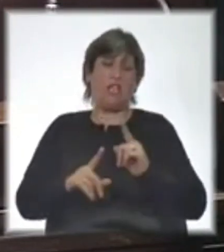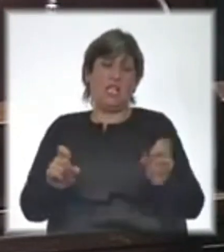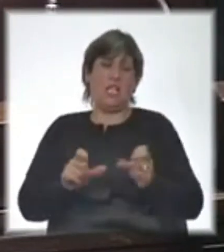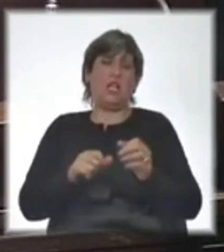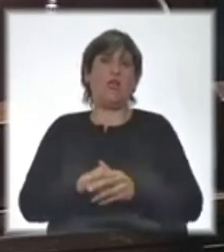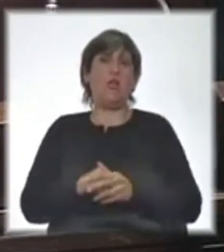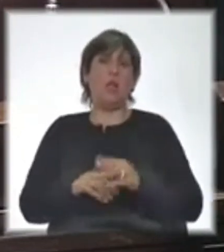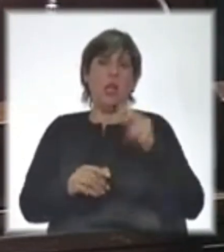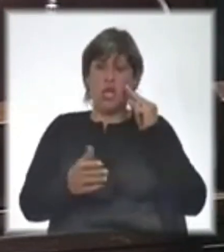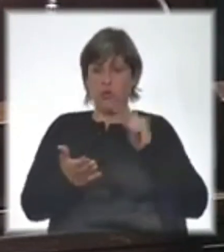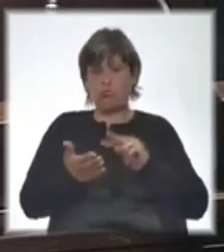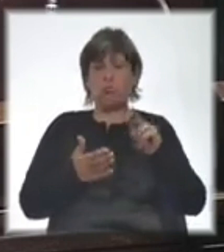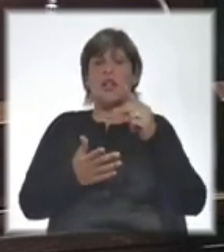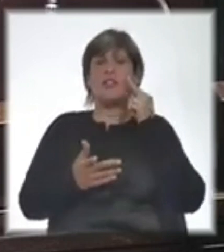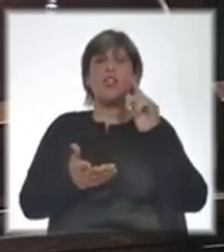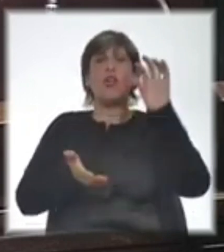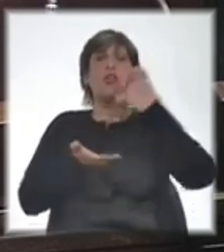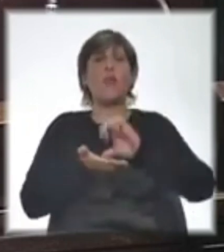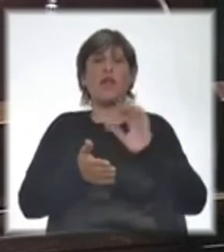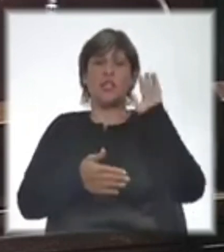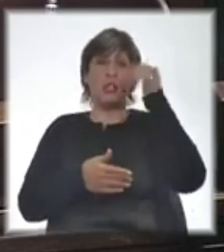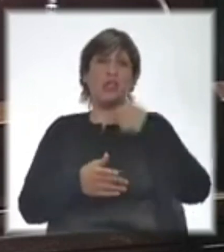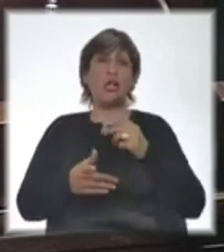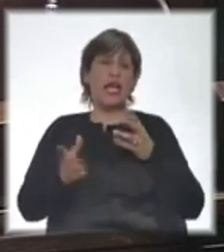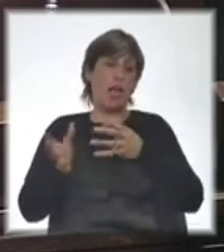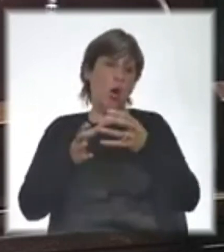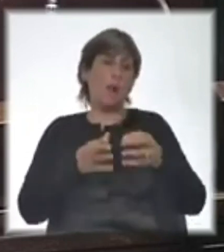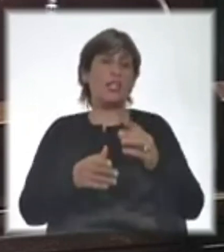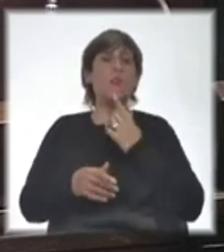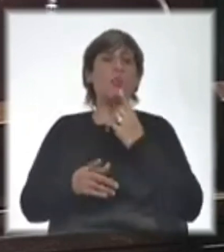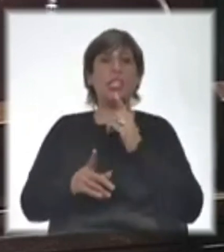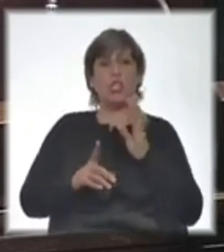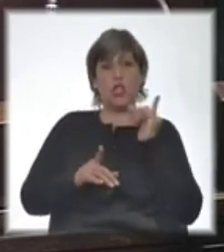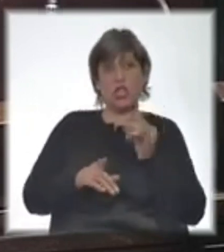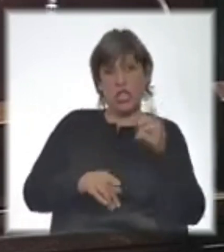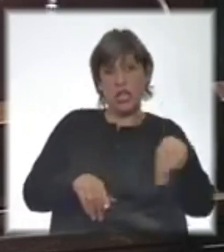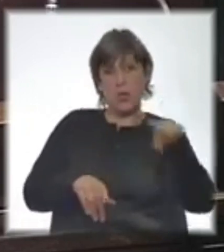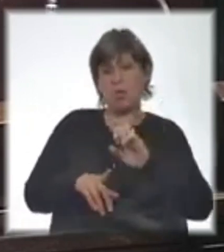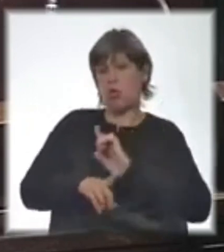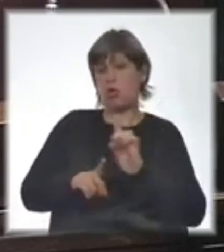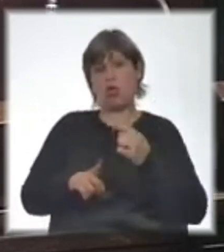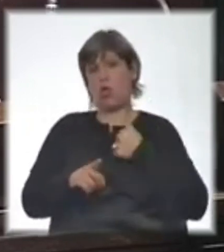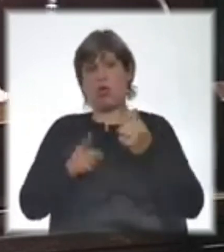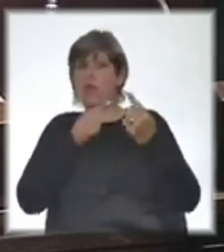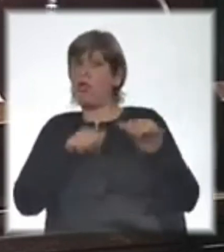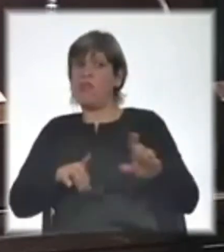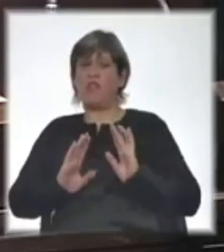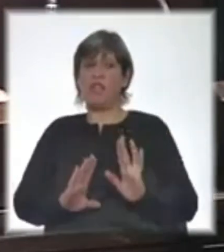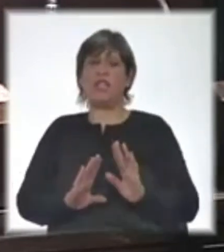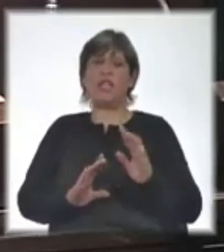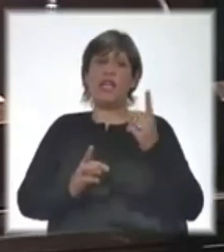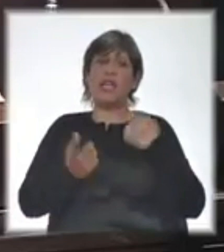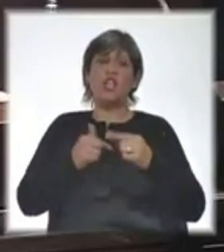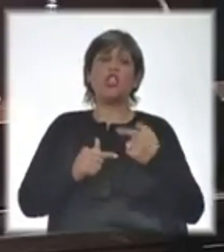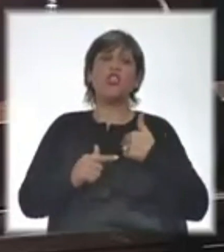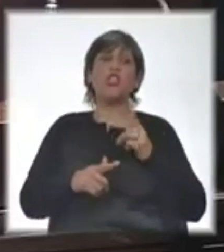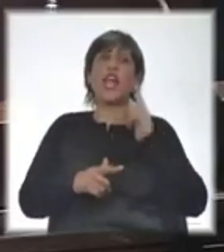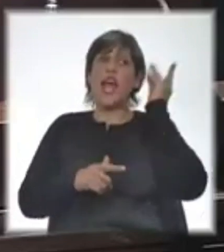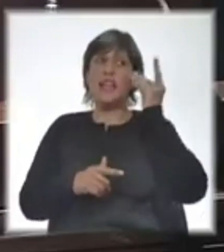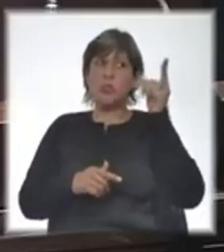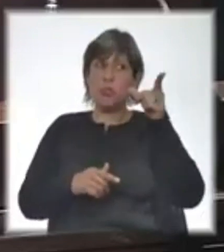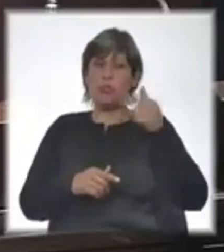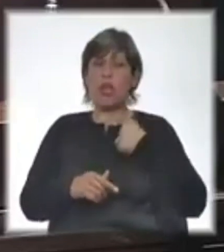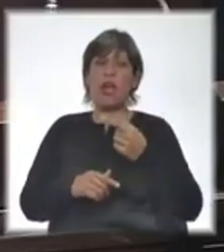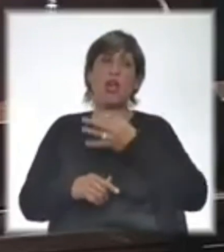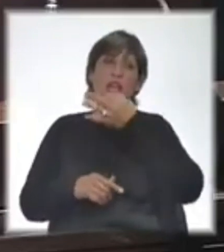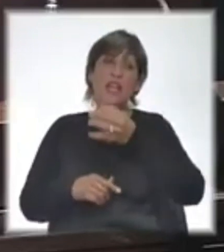una visión de país y de república que los partidos tienen que no es la mía. Entonces yo al diputado Posadas le digo que nunca puse